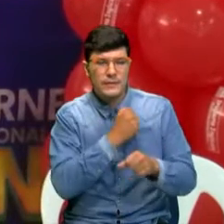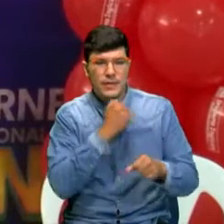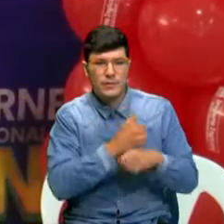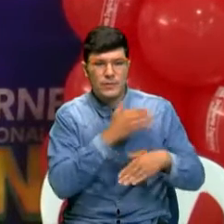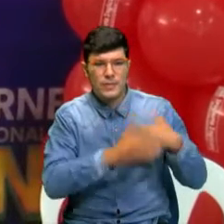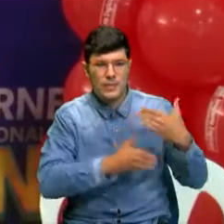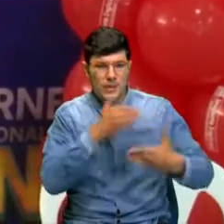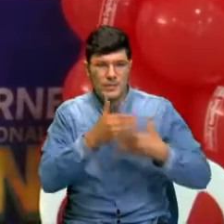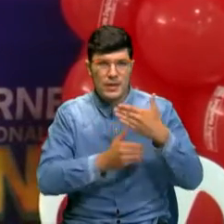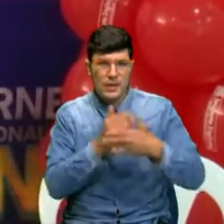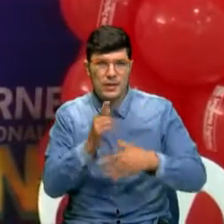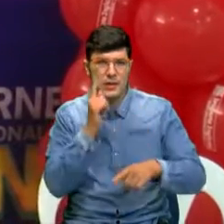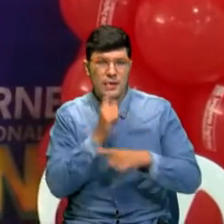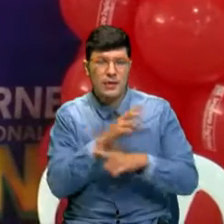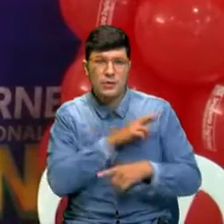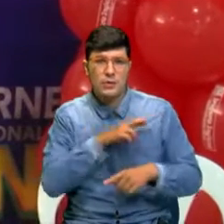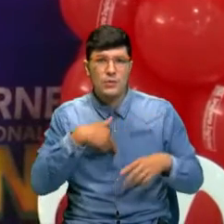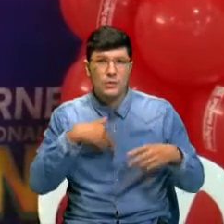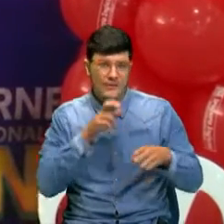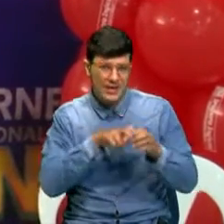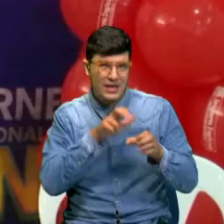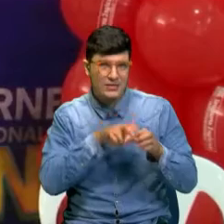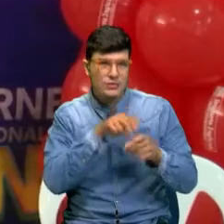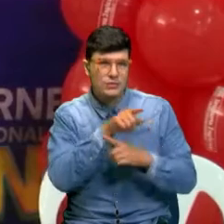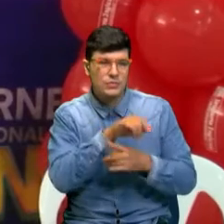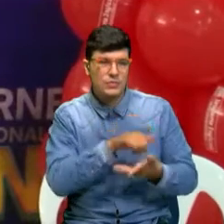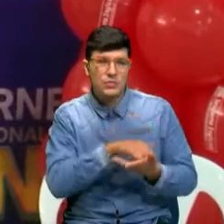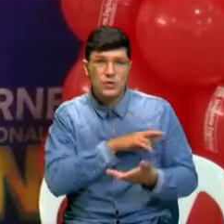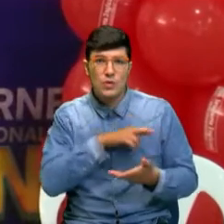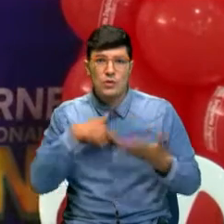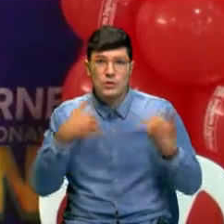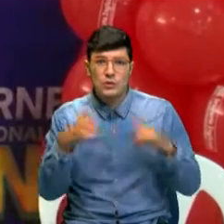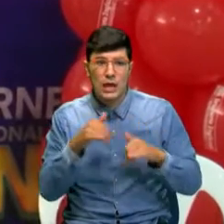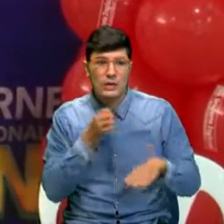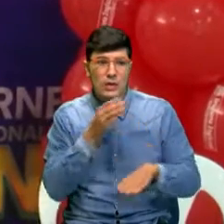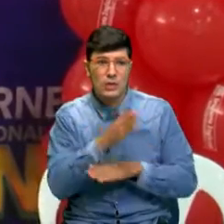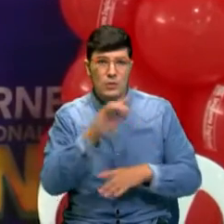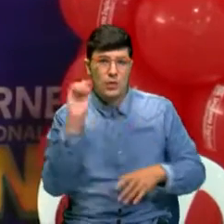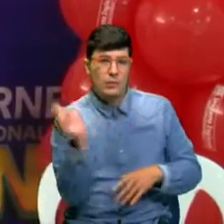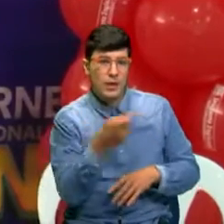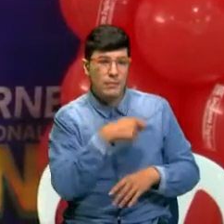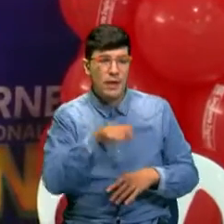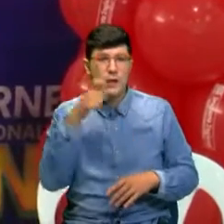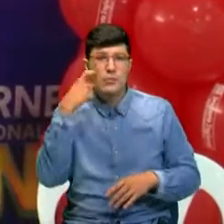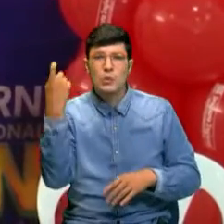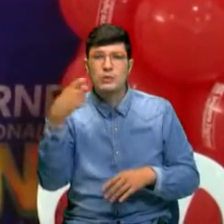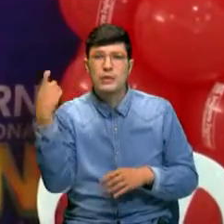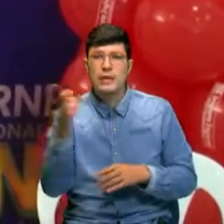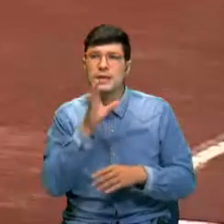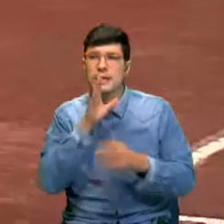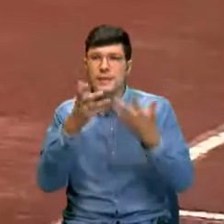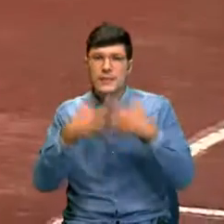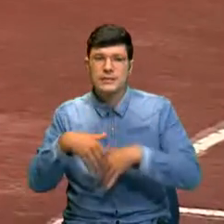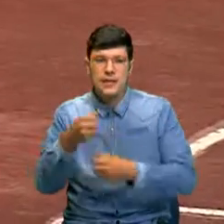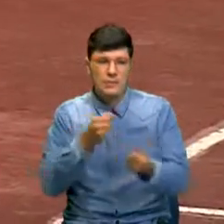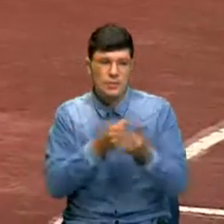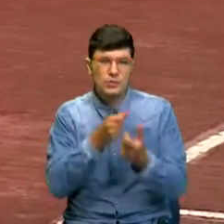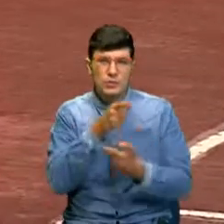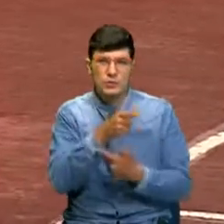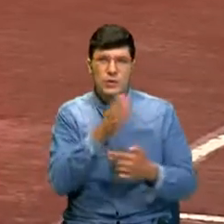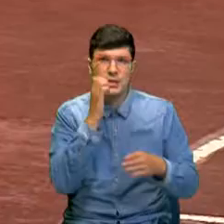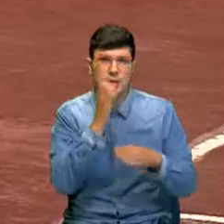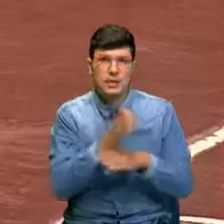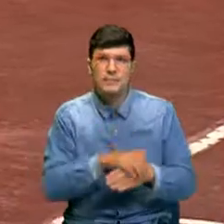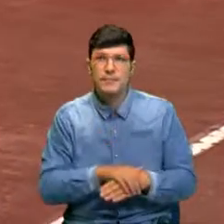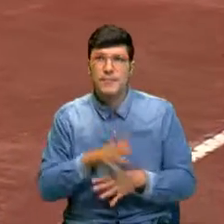a Federación y estamos haciendo la alianza también con el Club Tenis y buscando los recursos y los patrocinadores necesarios para llevarlo a cabo. Además,